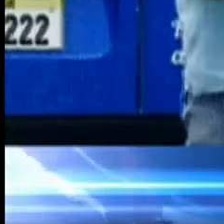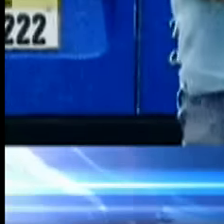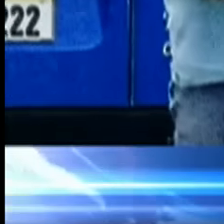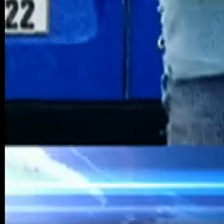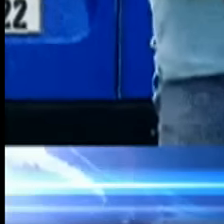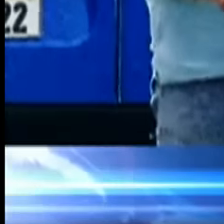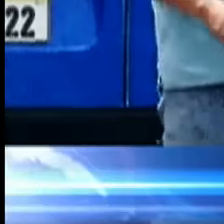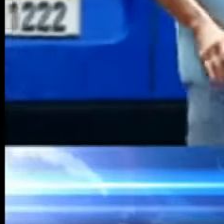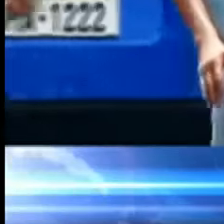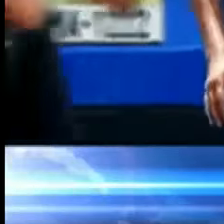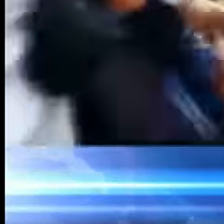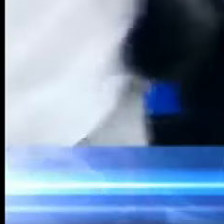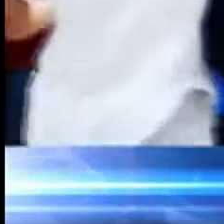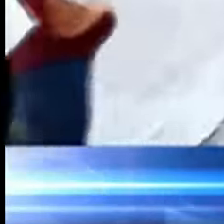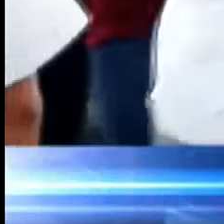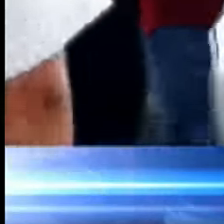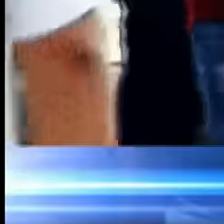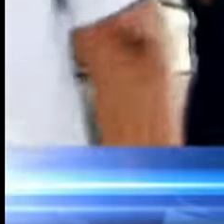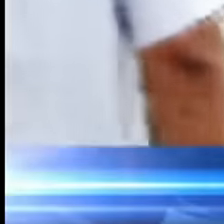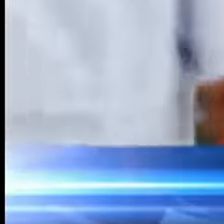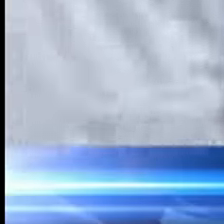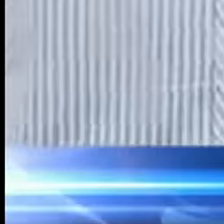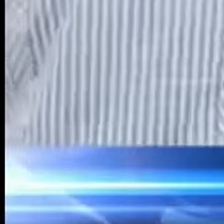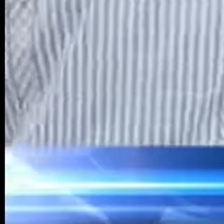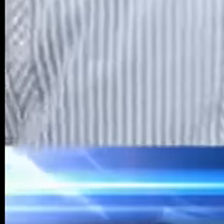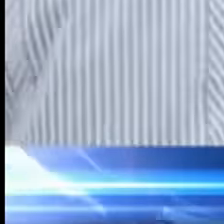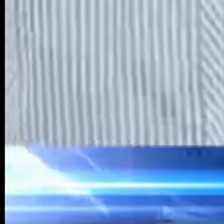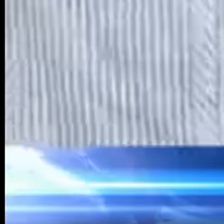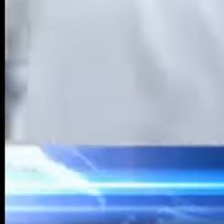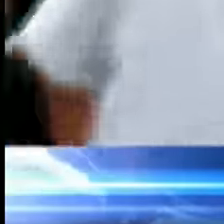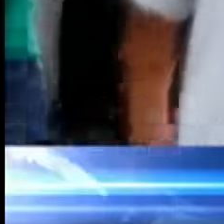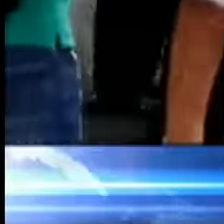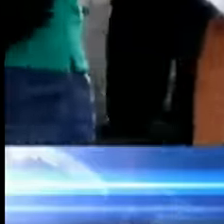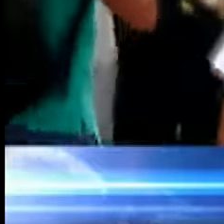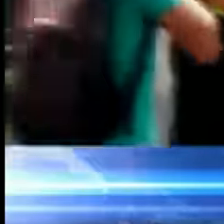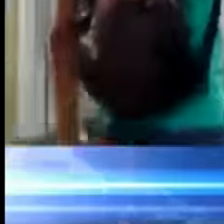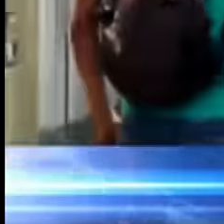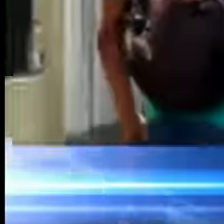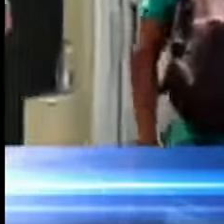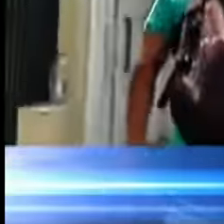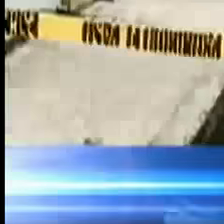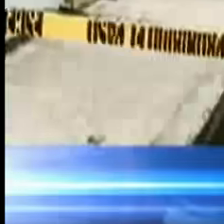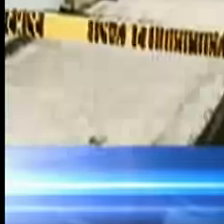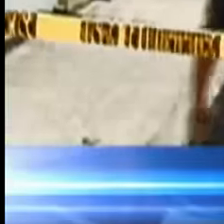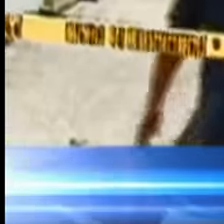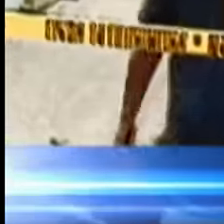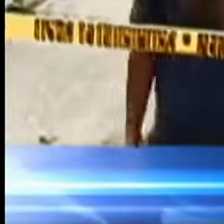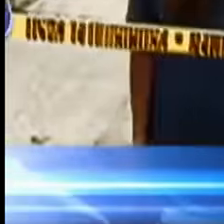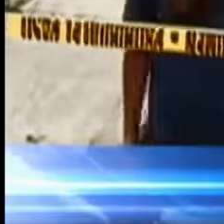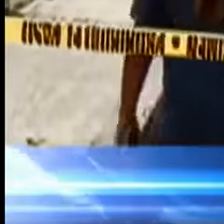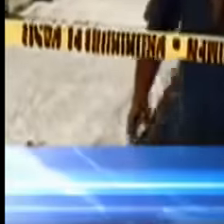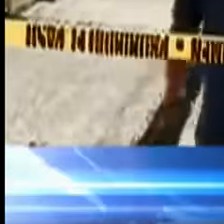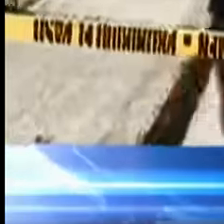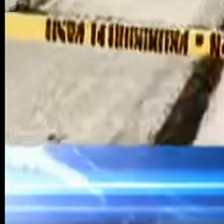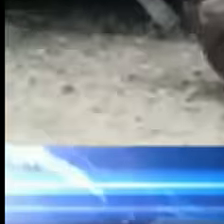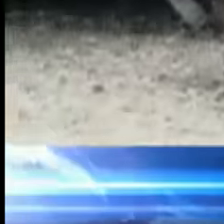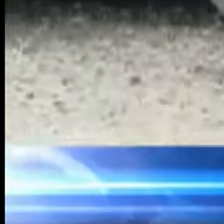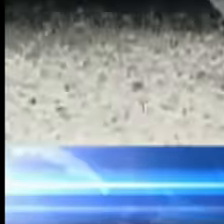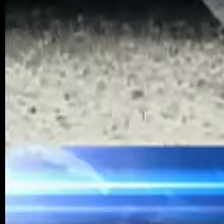Más adelante, un nuevo hecho de sangre tuvo lugar en Guayaquil. Un periodista de 26 años fue asesinado por delincuentes